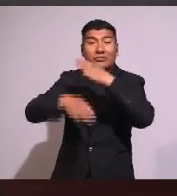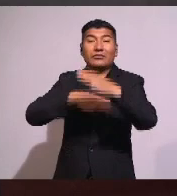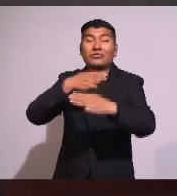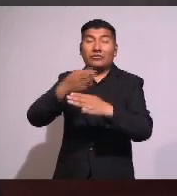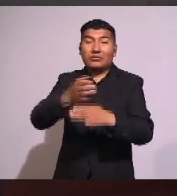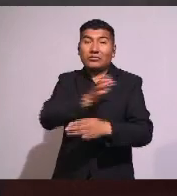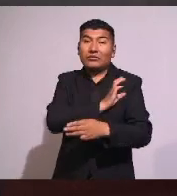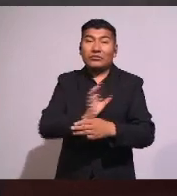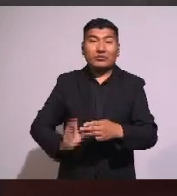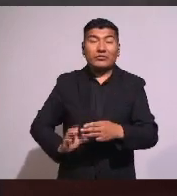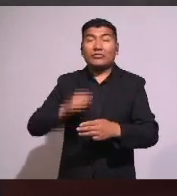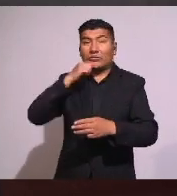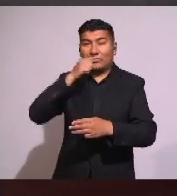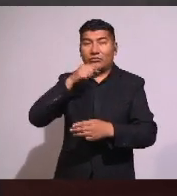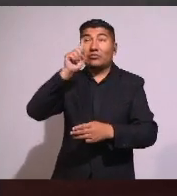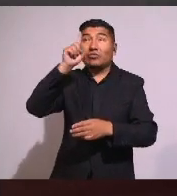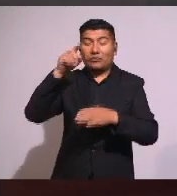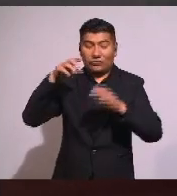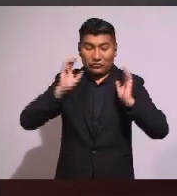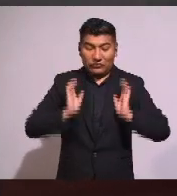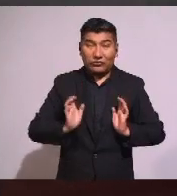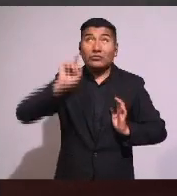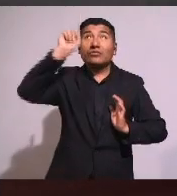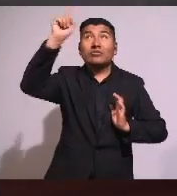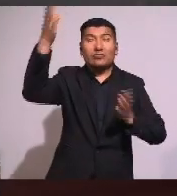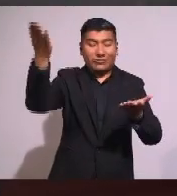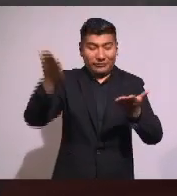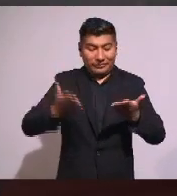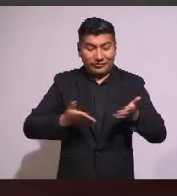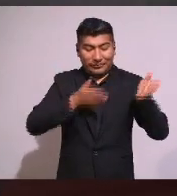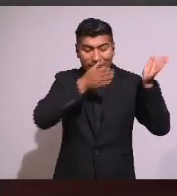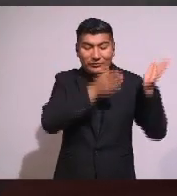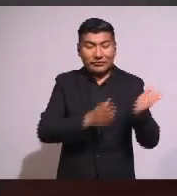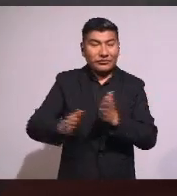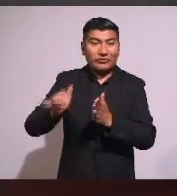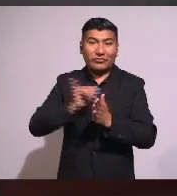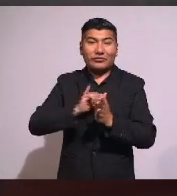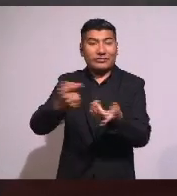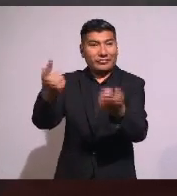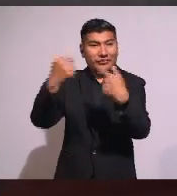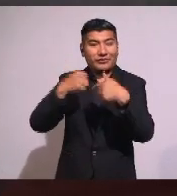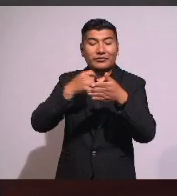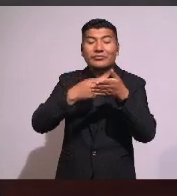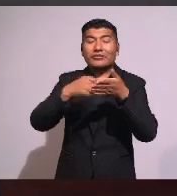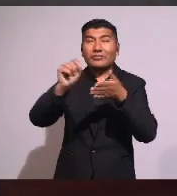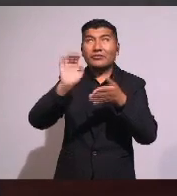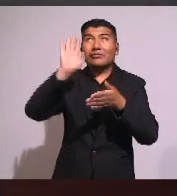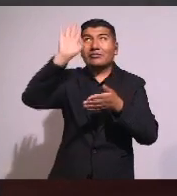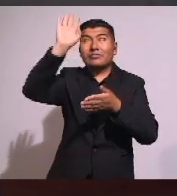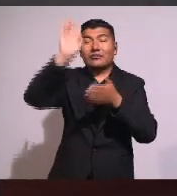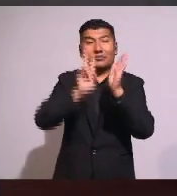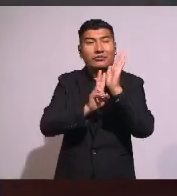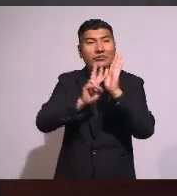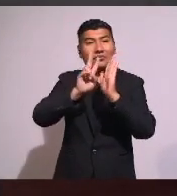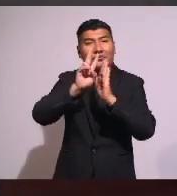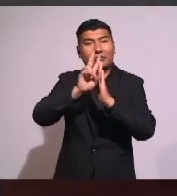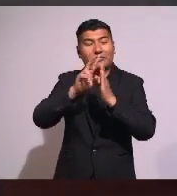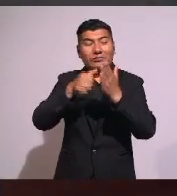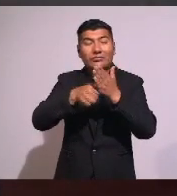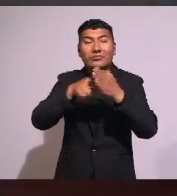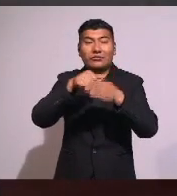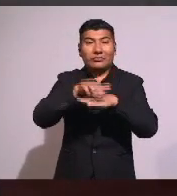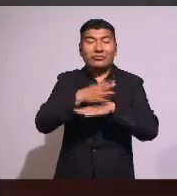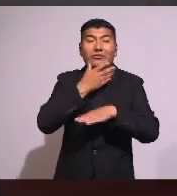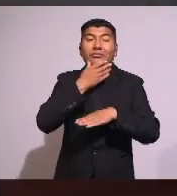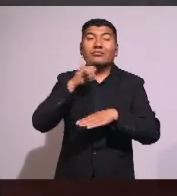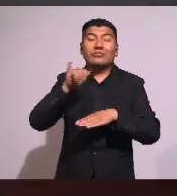dijo: un cuerpo me has preparado y aquí vengo para cumplir tu voluntad. La carta a los Hebreos